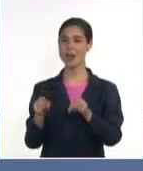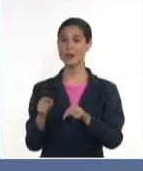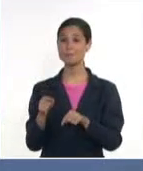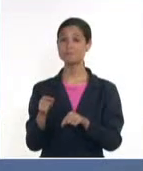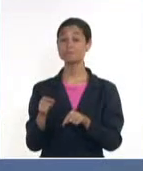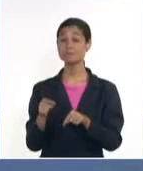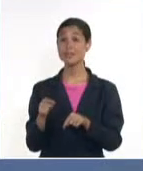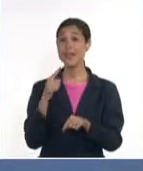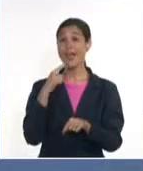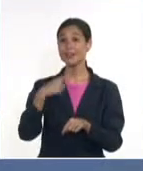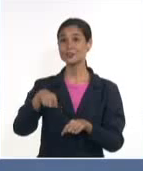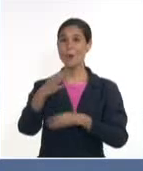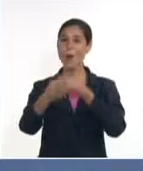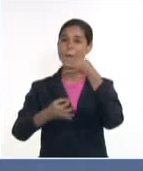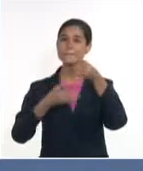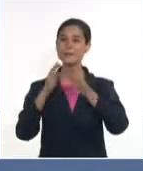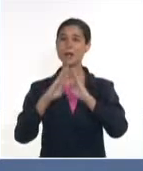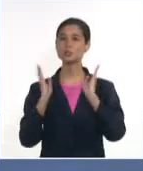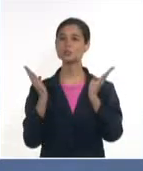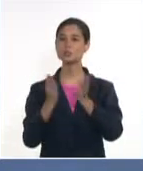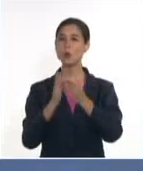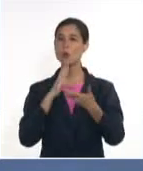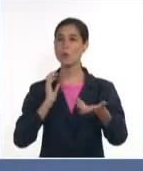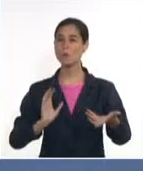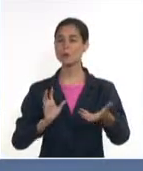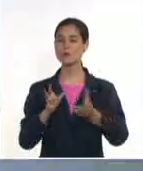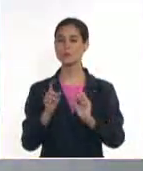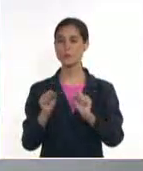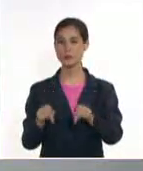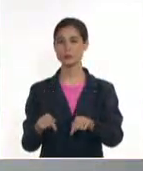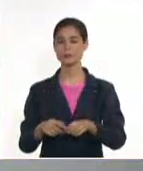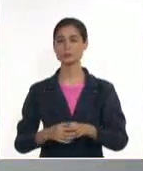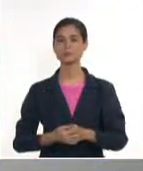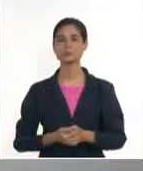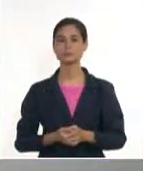historia a través de nuestro itinerario dominical.